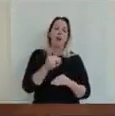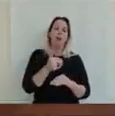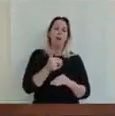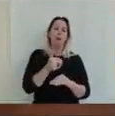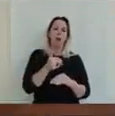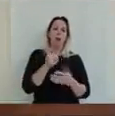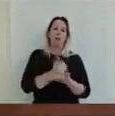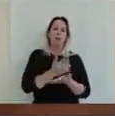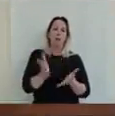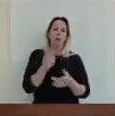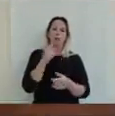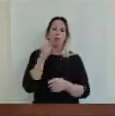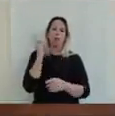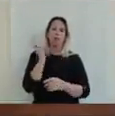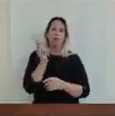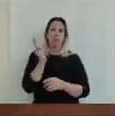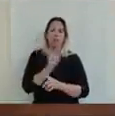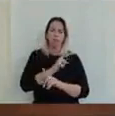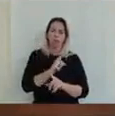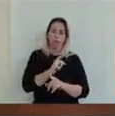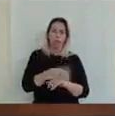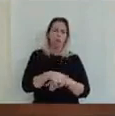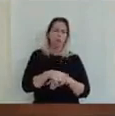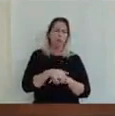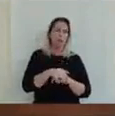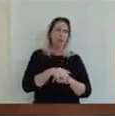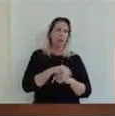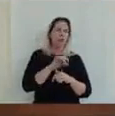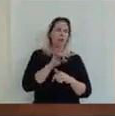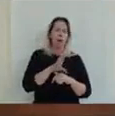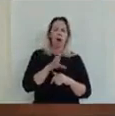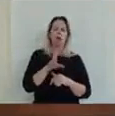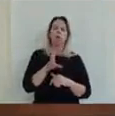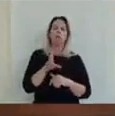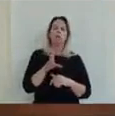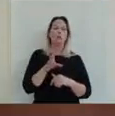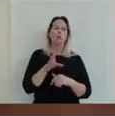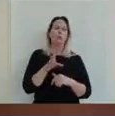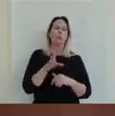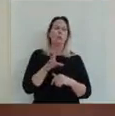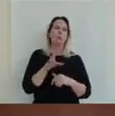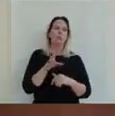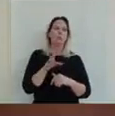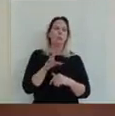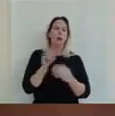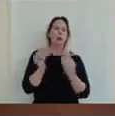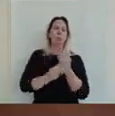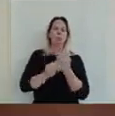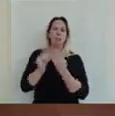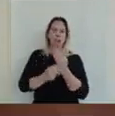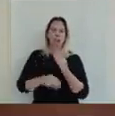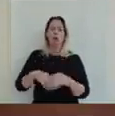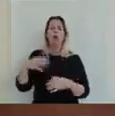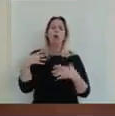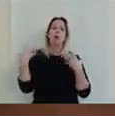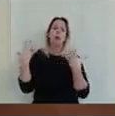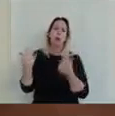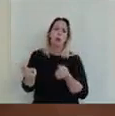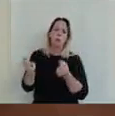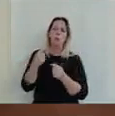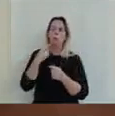salud y seguridad. Lo único que se hizo es proponerle un protocolo de actuación y que le lleven al el Ejecutivo